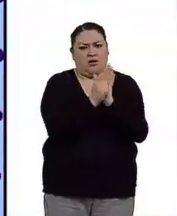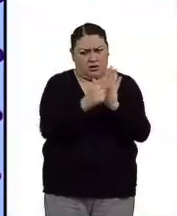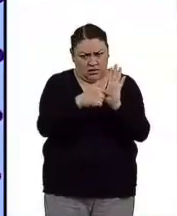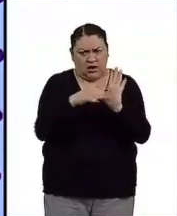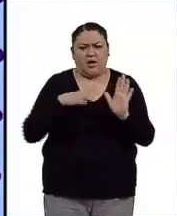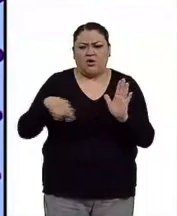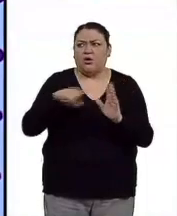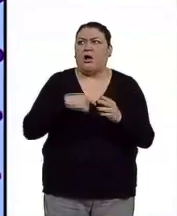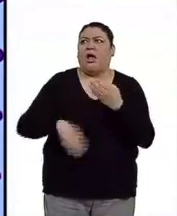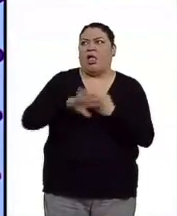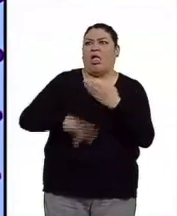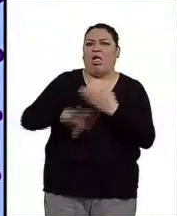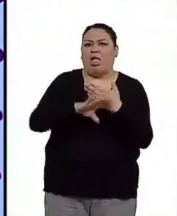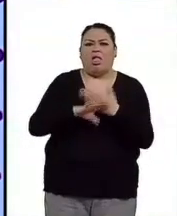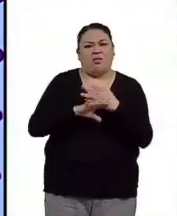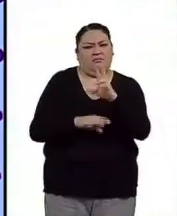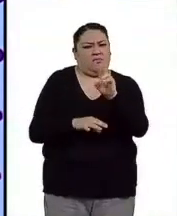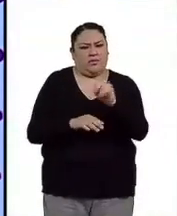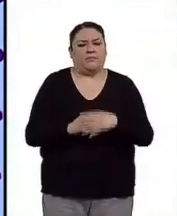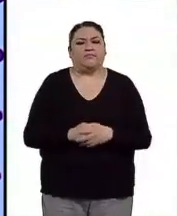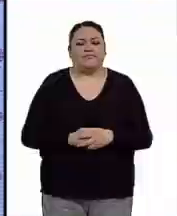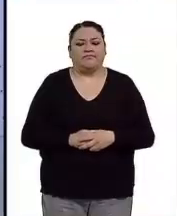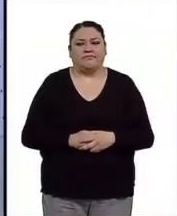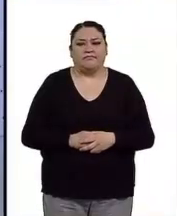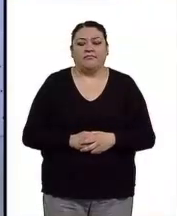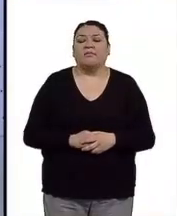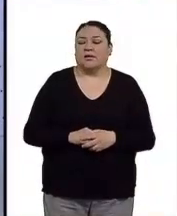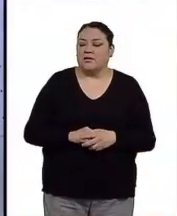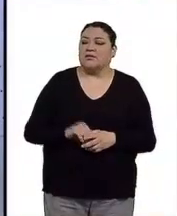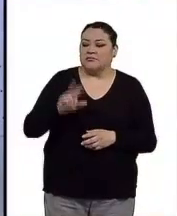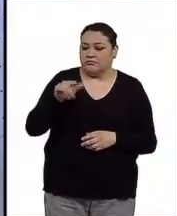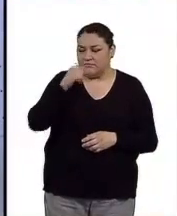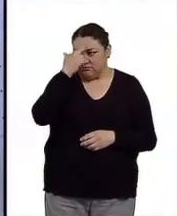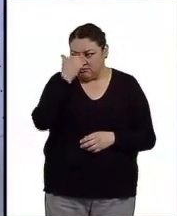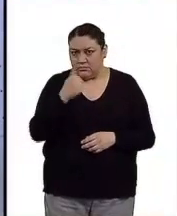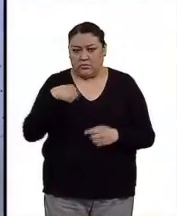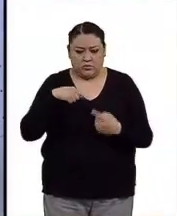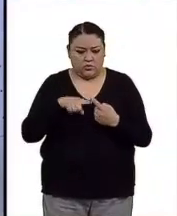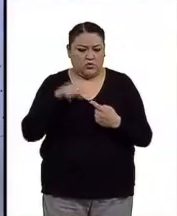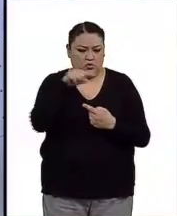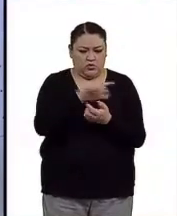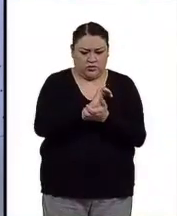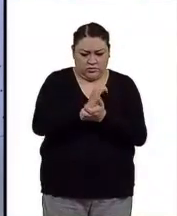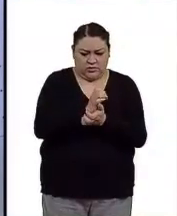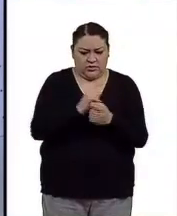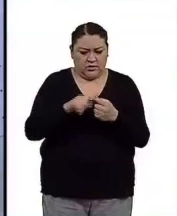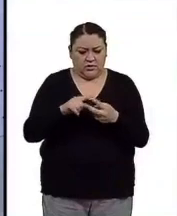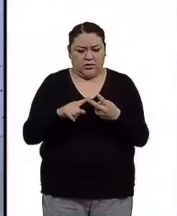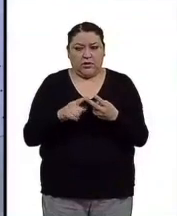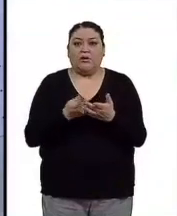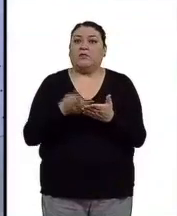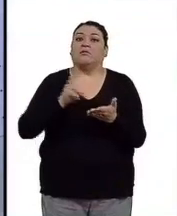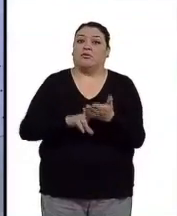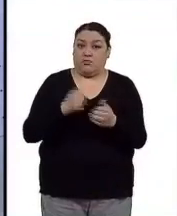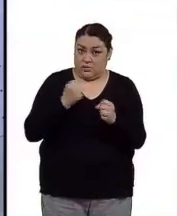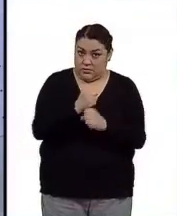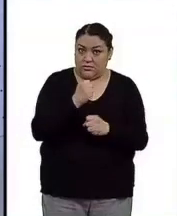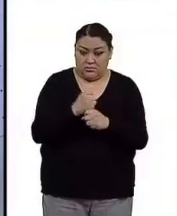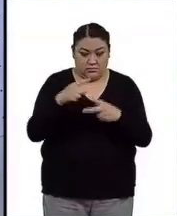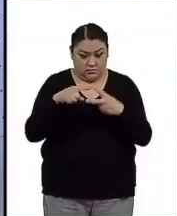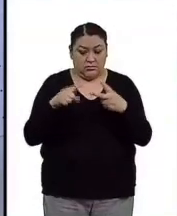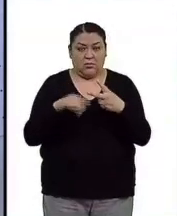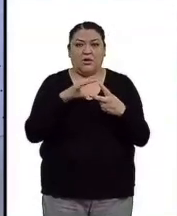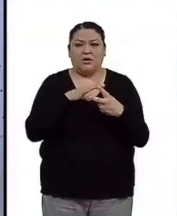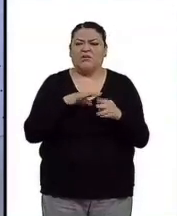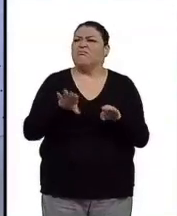sucedan estas cosas. Ok. Bueno, contra esta práctica que ya vimos que no solo es discriminatoria, sino que también ya constituye un acto de violencia, ¿qué